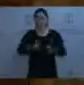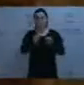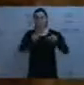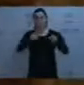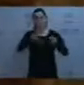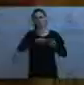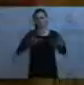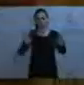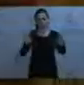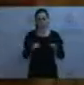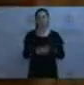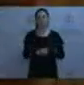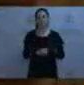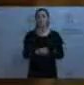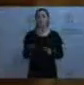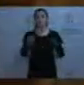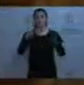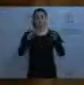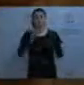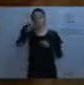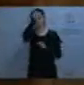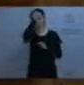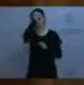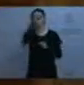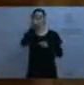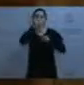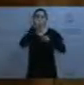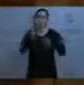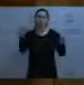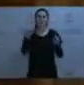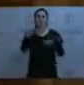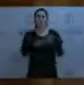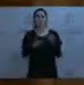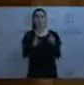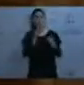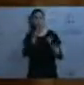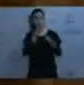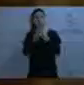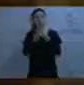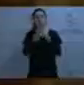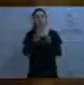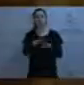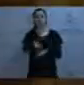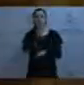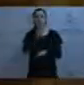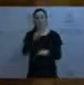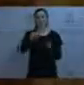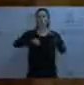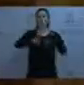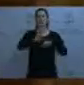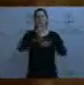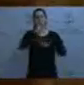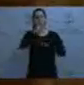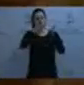vista. Yo comparto la opinión de que lo mejor habría sido no realizarla, pero también comprendo su actitud, señor